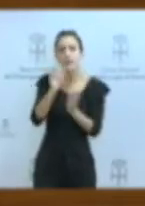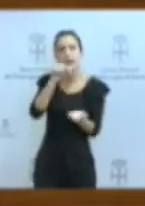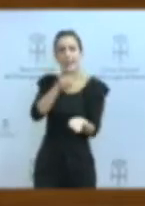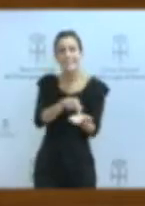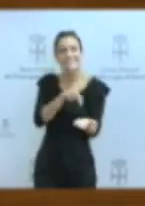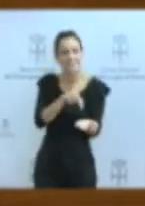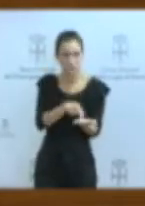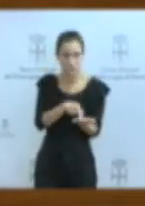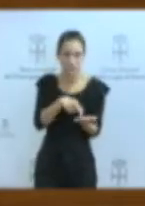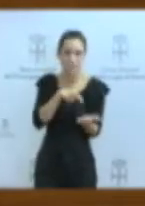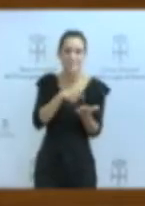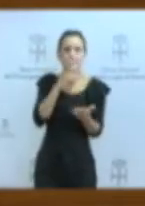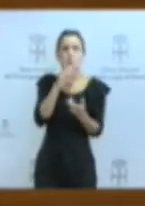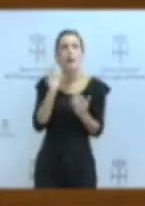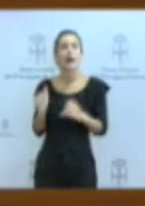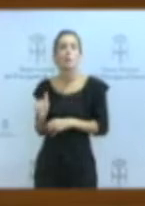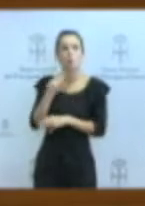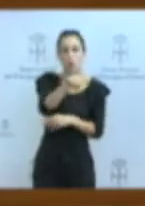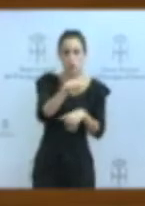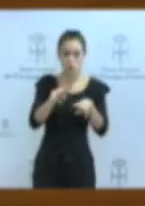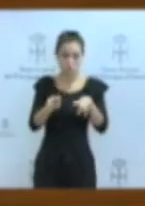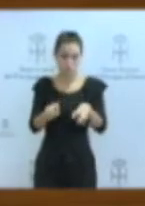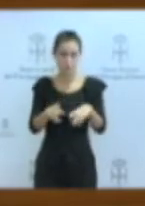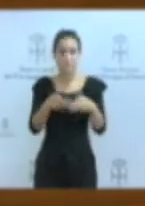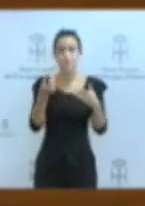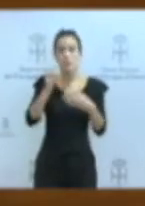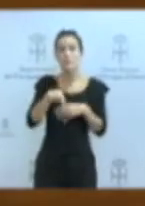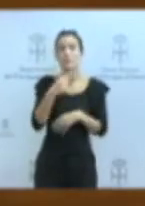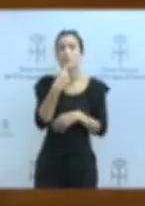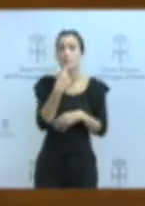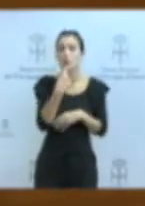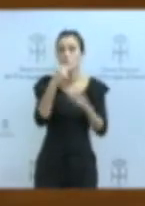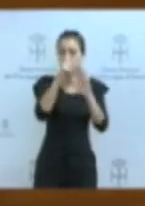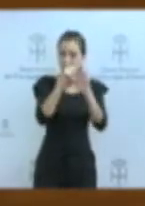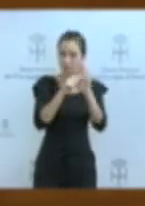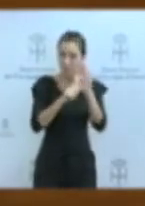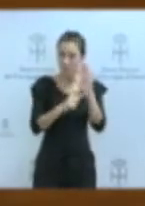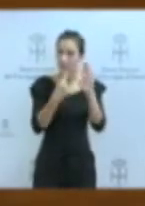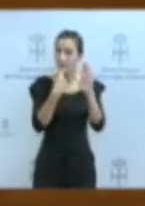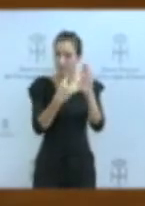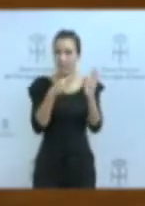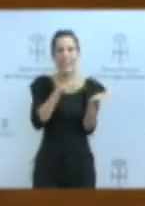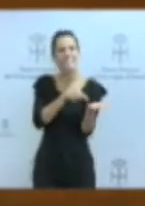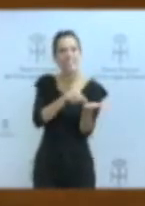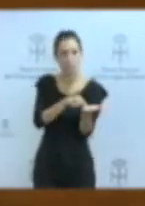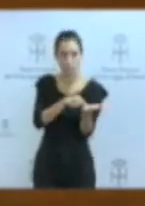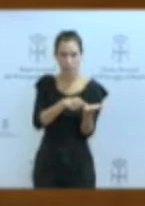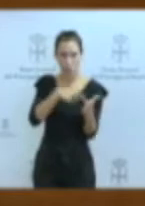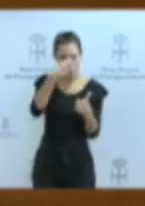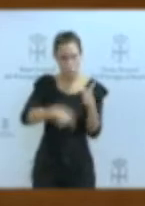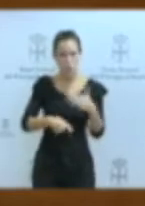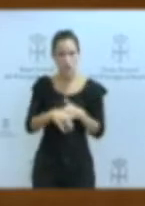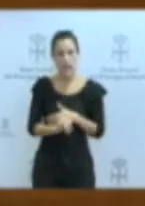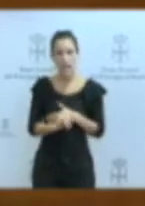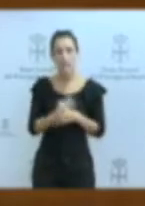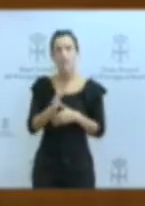parámetros que se reflejan, en principio, claro que son exigentes. Partimos de que en aquellos casos donde hay se mantenga lo que hay y